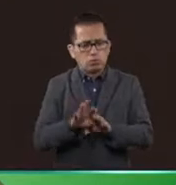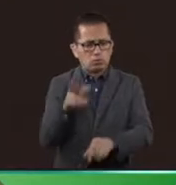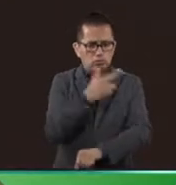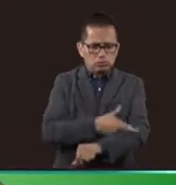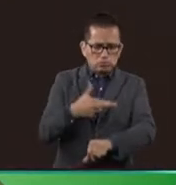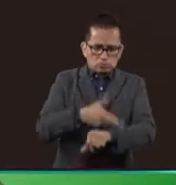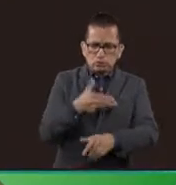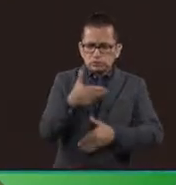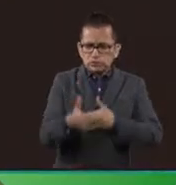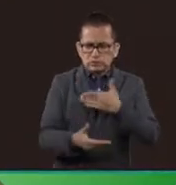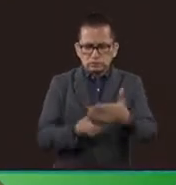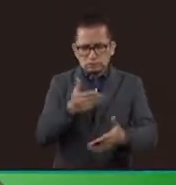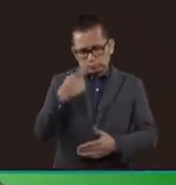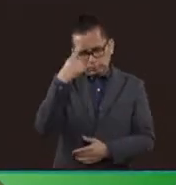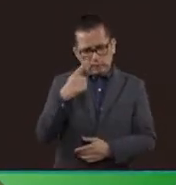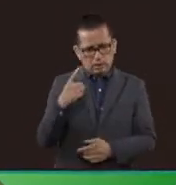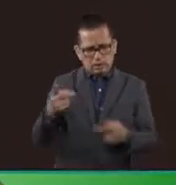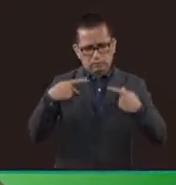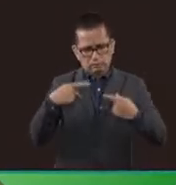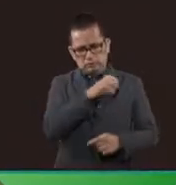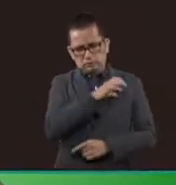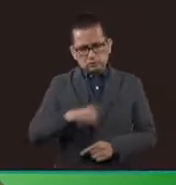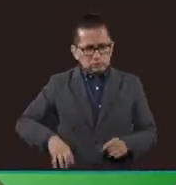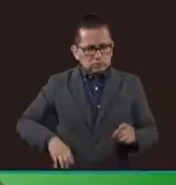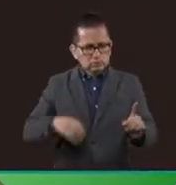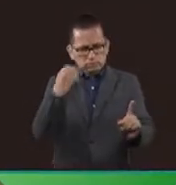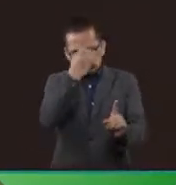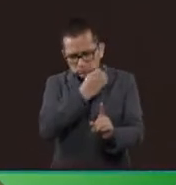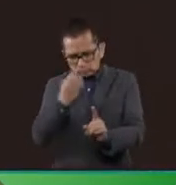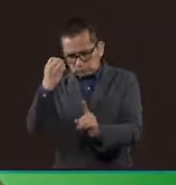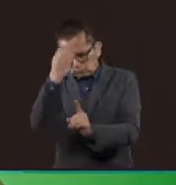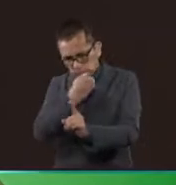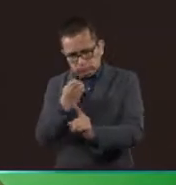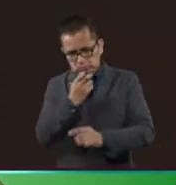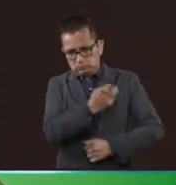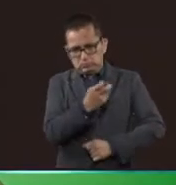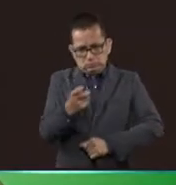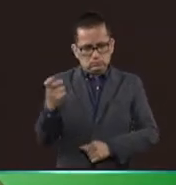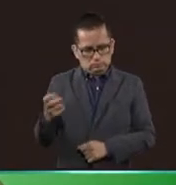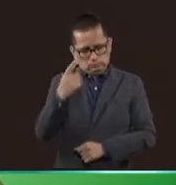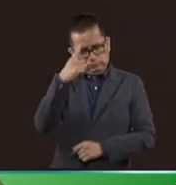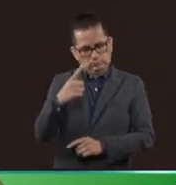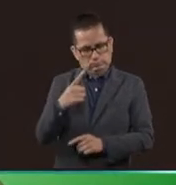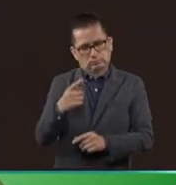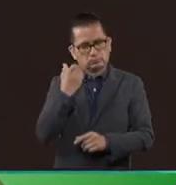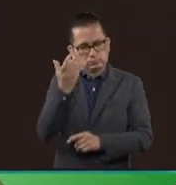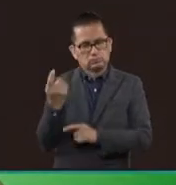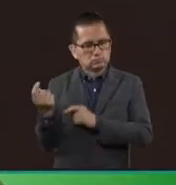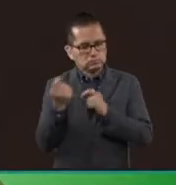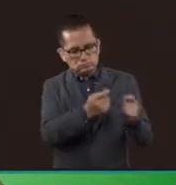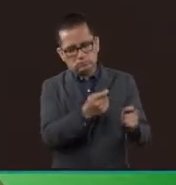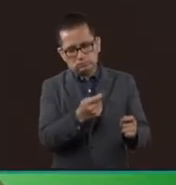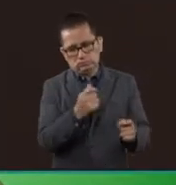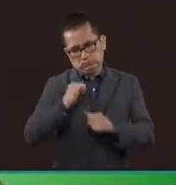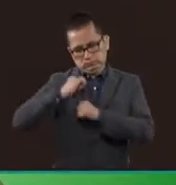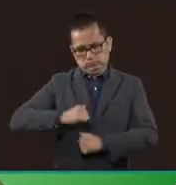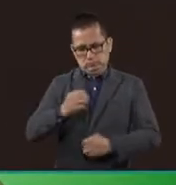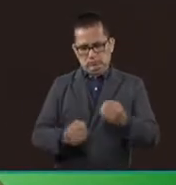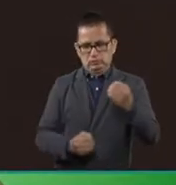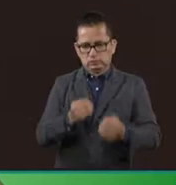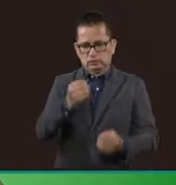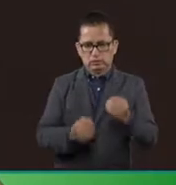lleva a cabo para la evaluación de aquellos que quieren buscar ser juzgadores en nuestro país Los